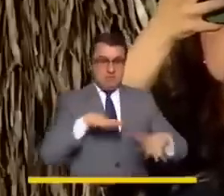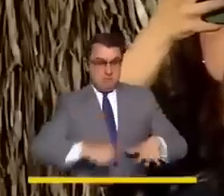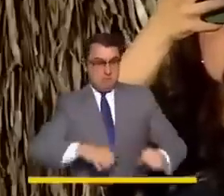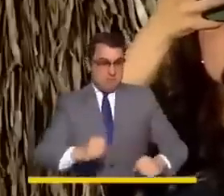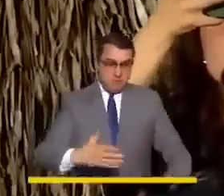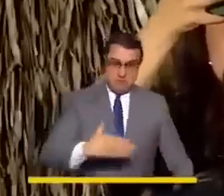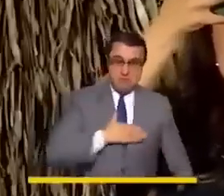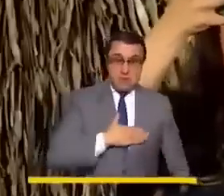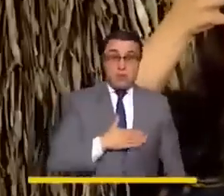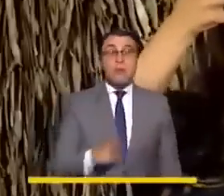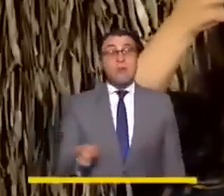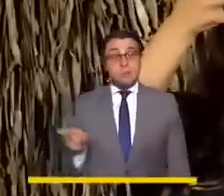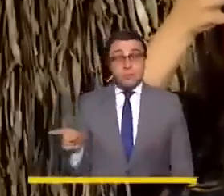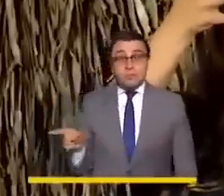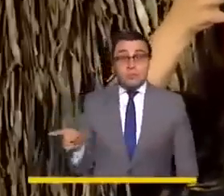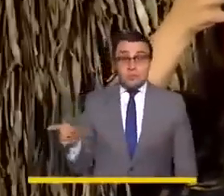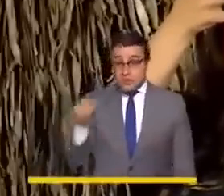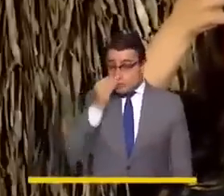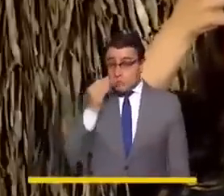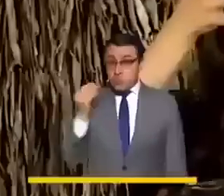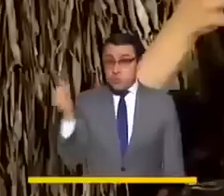¿Esa expropiación sí no vale?